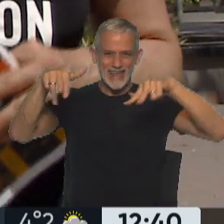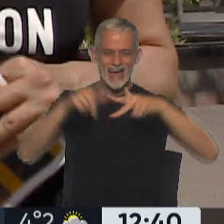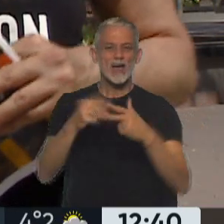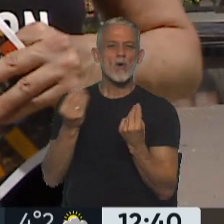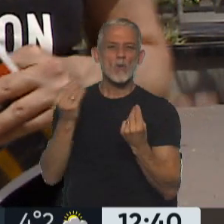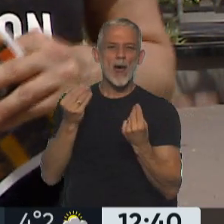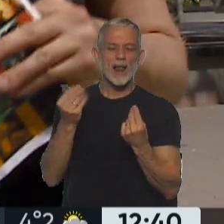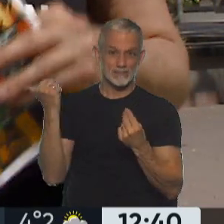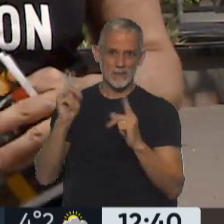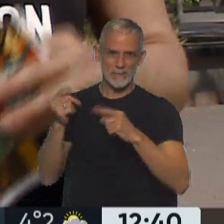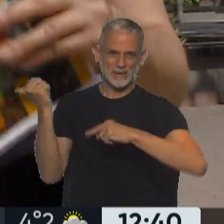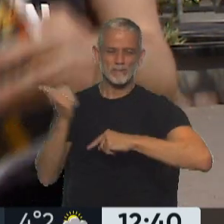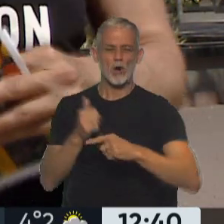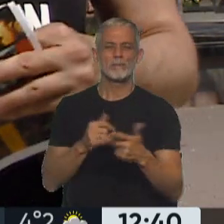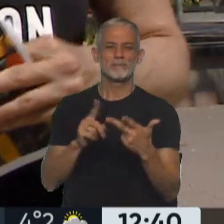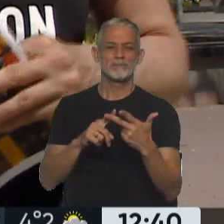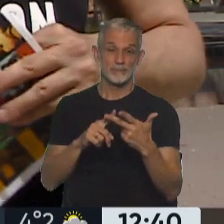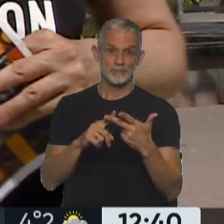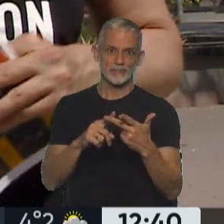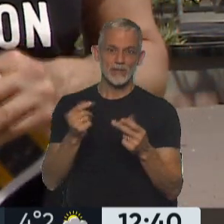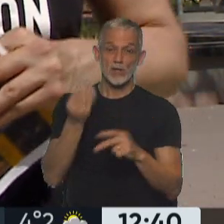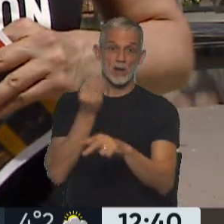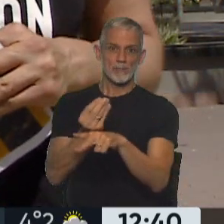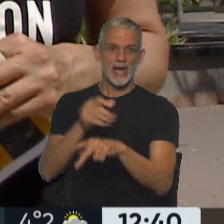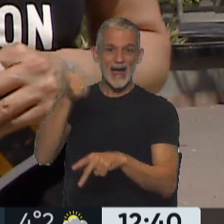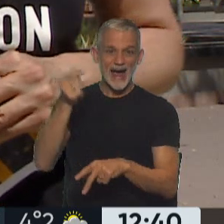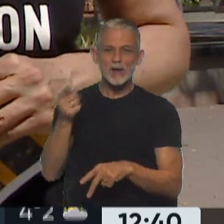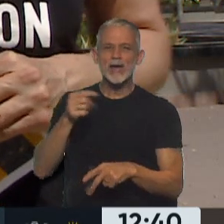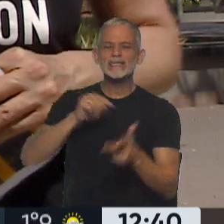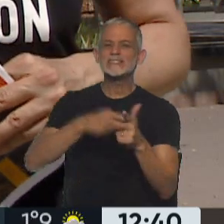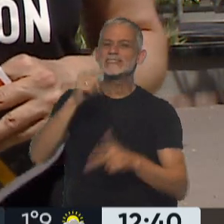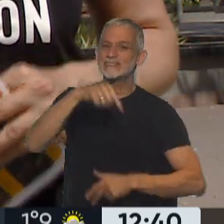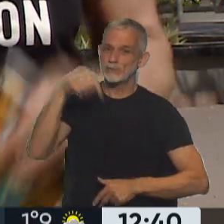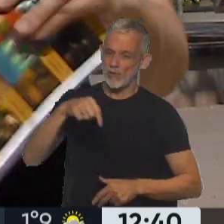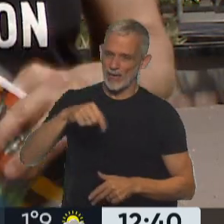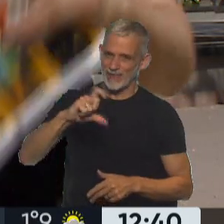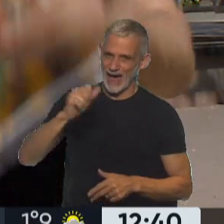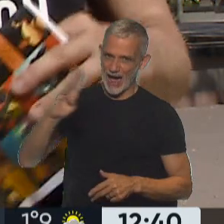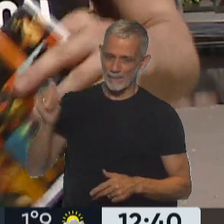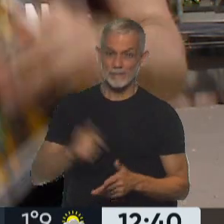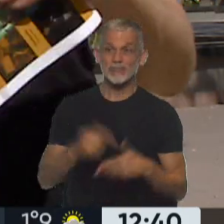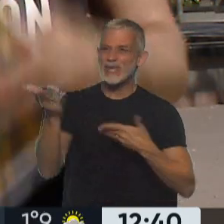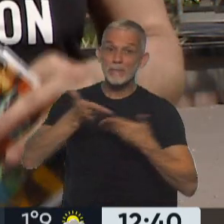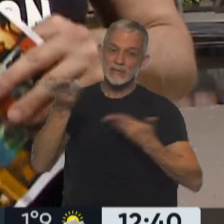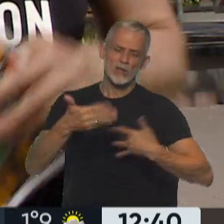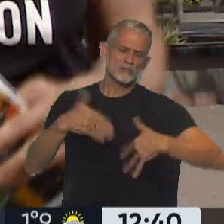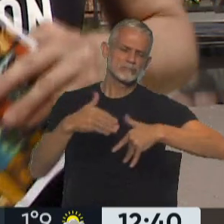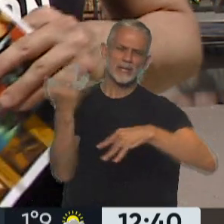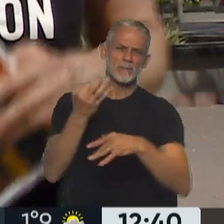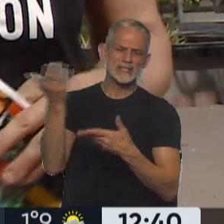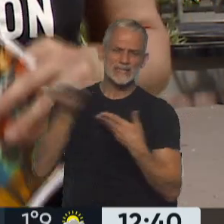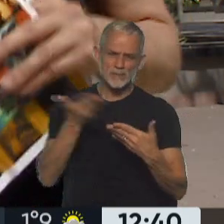con Cuando el viento ruge, representante ganadora también de la Ciudad Autónoma de Buenos Aires. Invitados